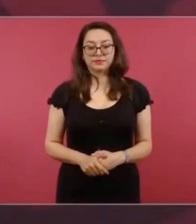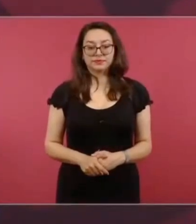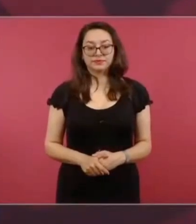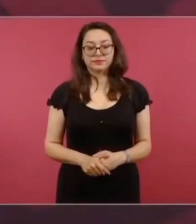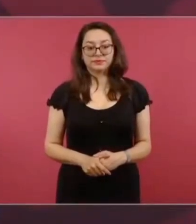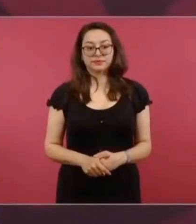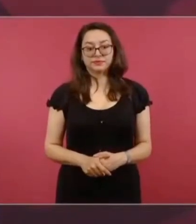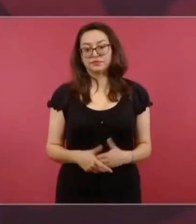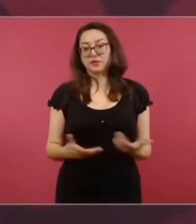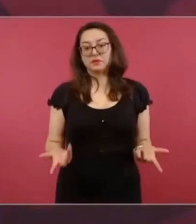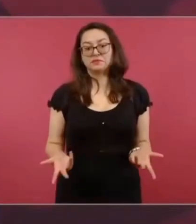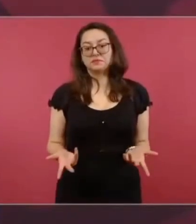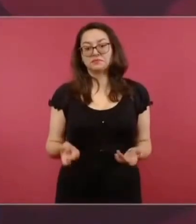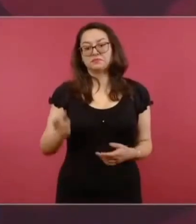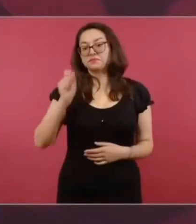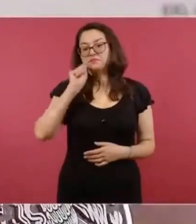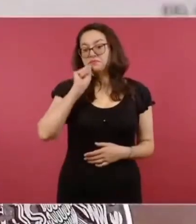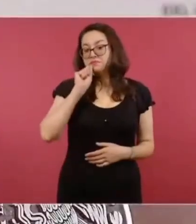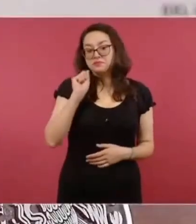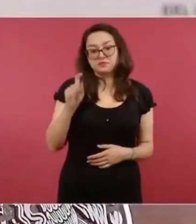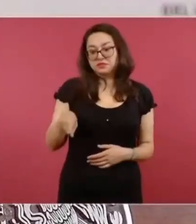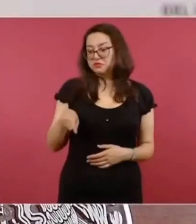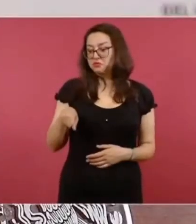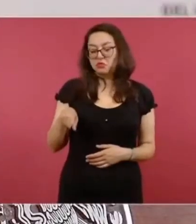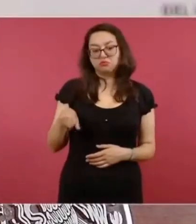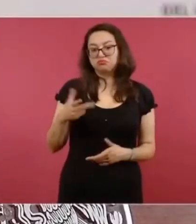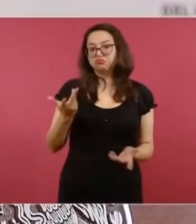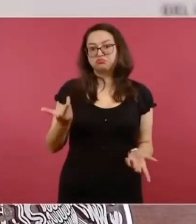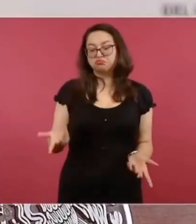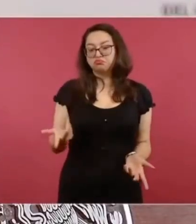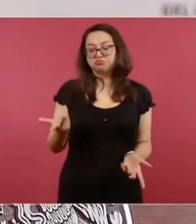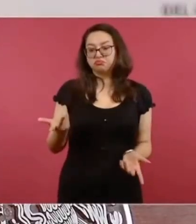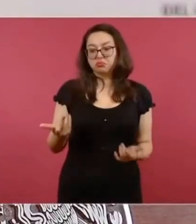gata nada más que revolcada.